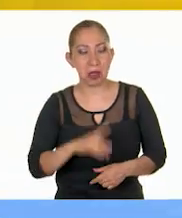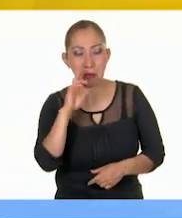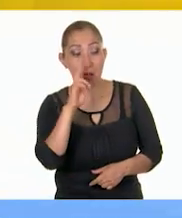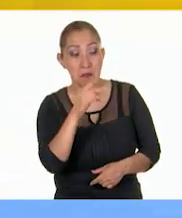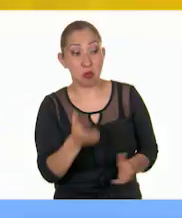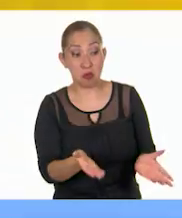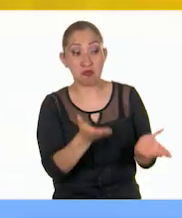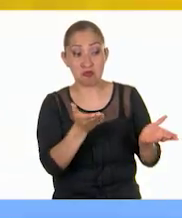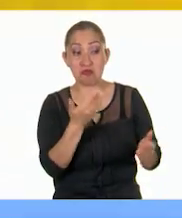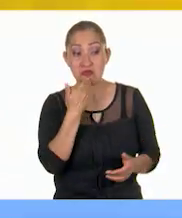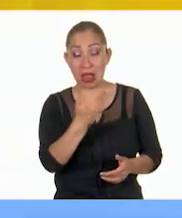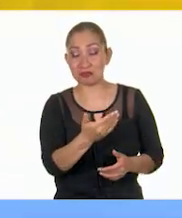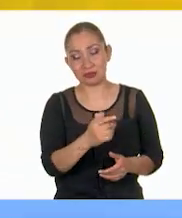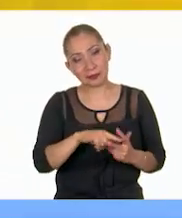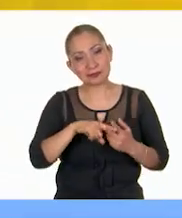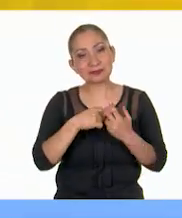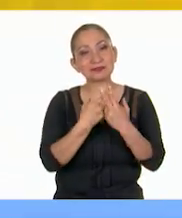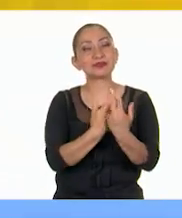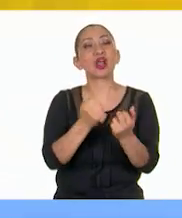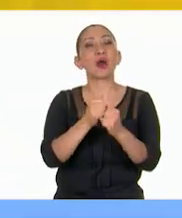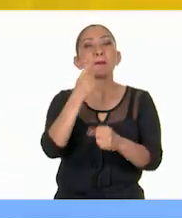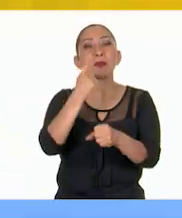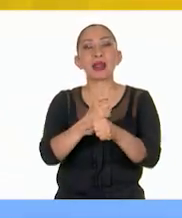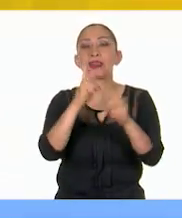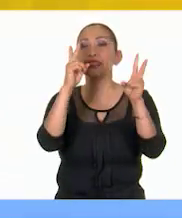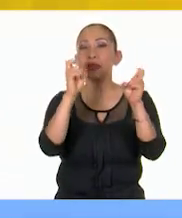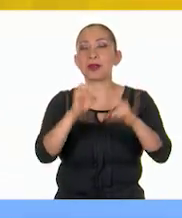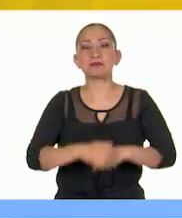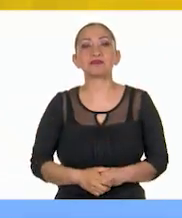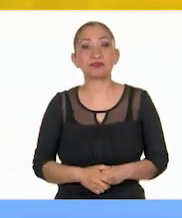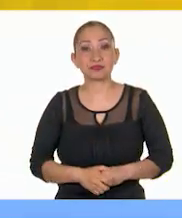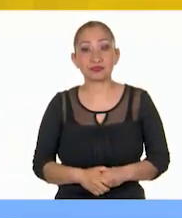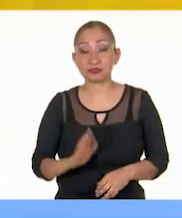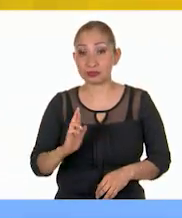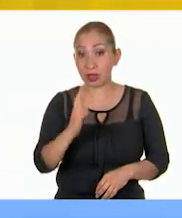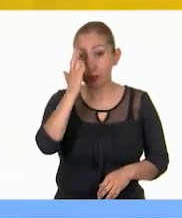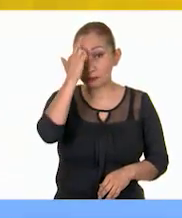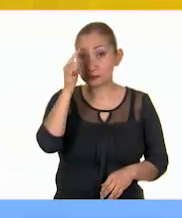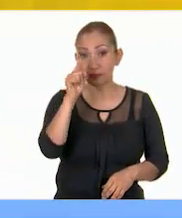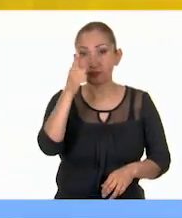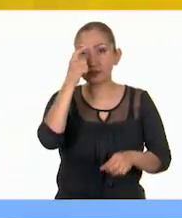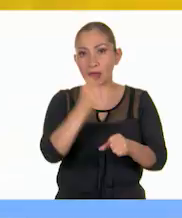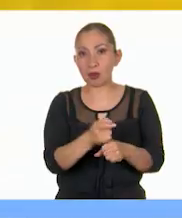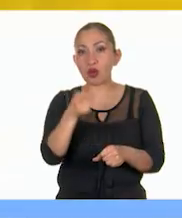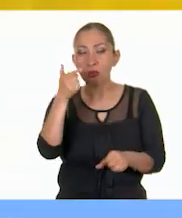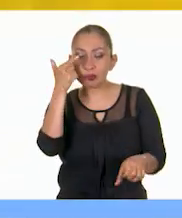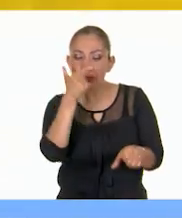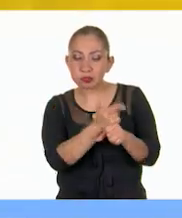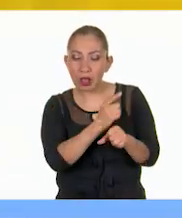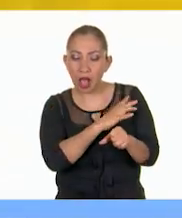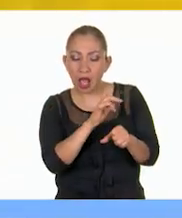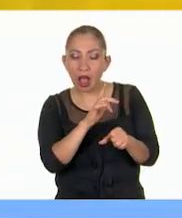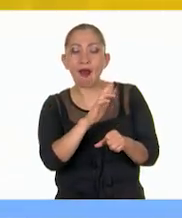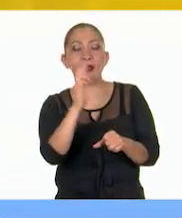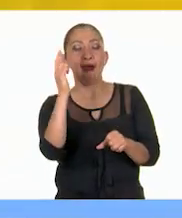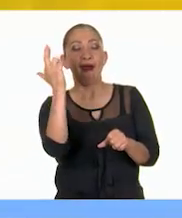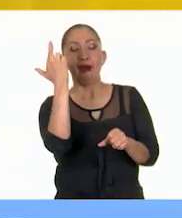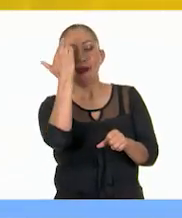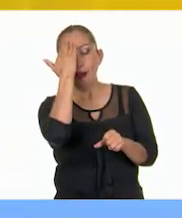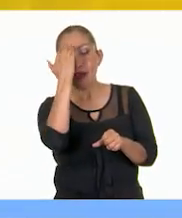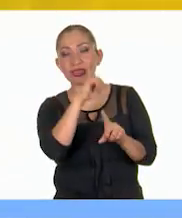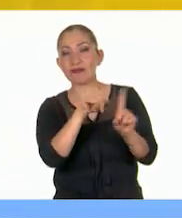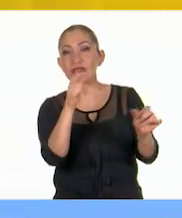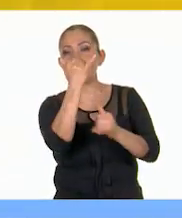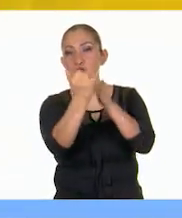muy motivada y pues empecemos entonces con el primer tema. Si lo recuerdas, primero identificamos y reconocimos